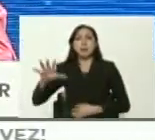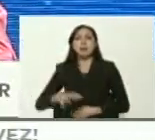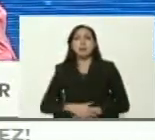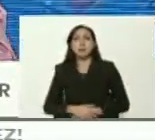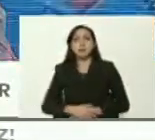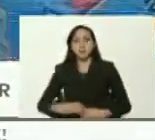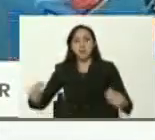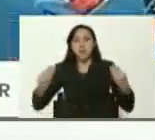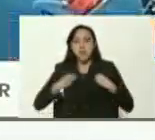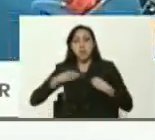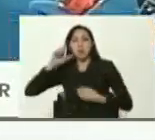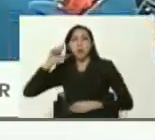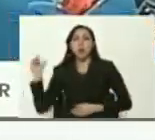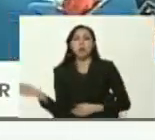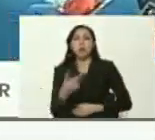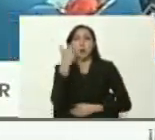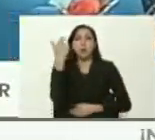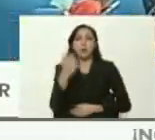¡Que viva el pueblo!